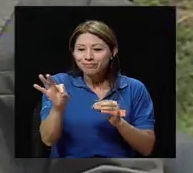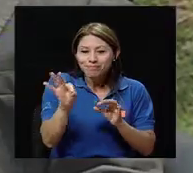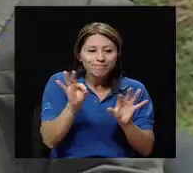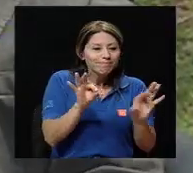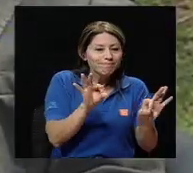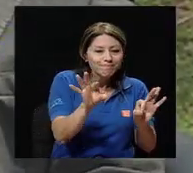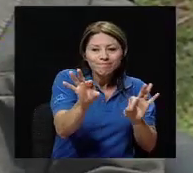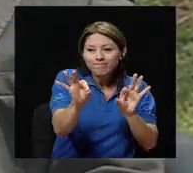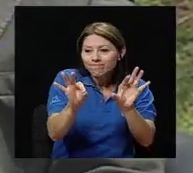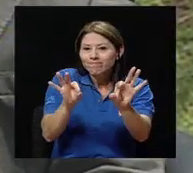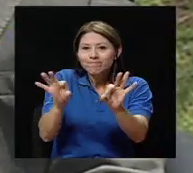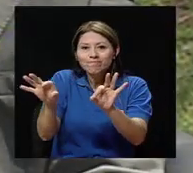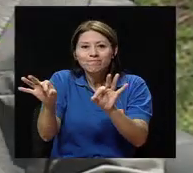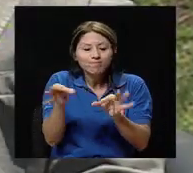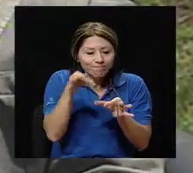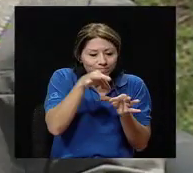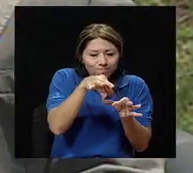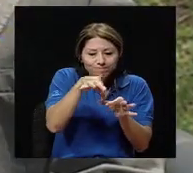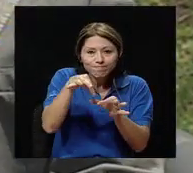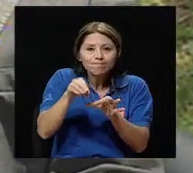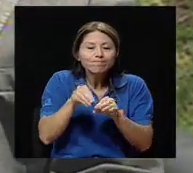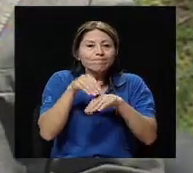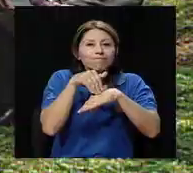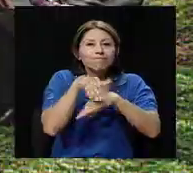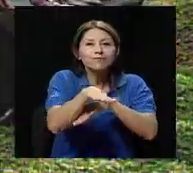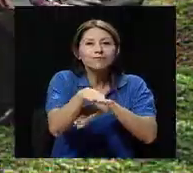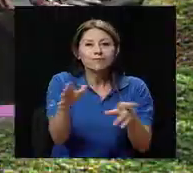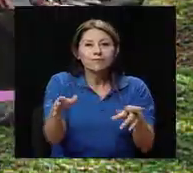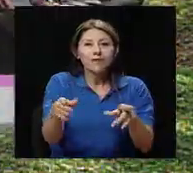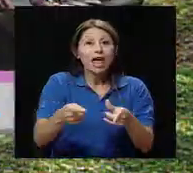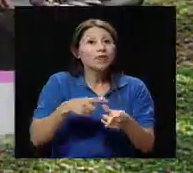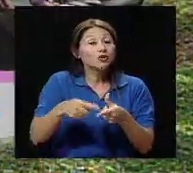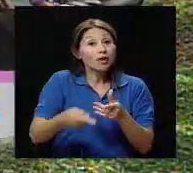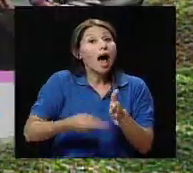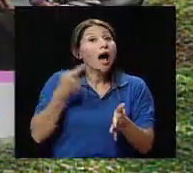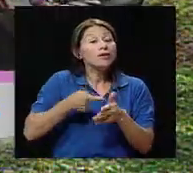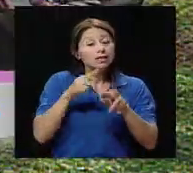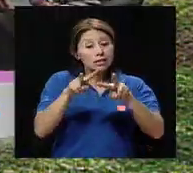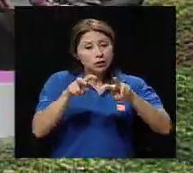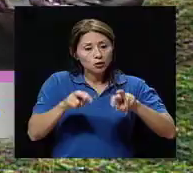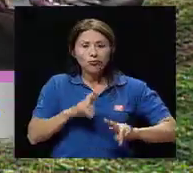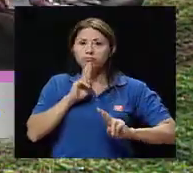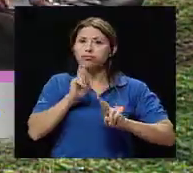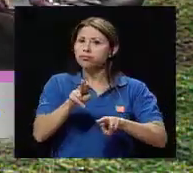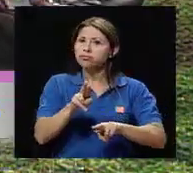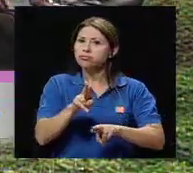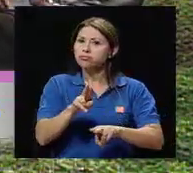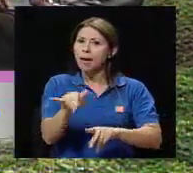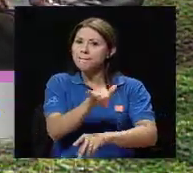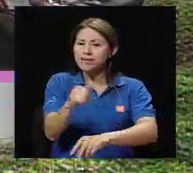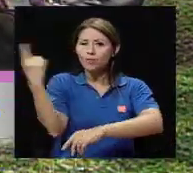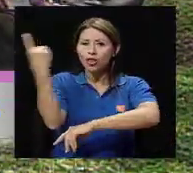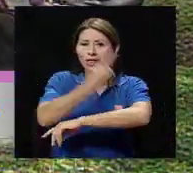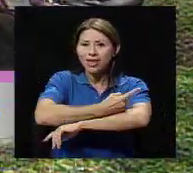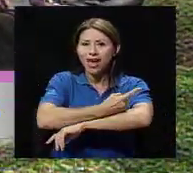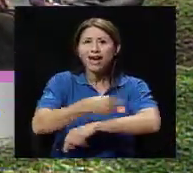con base en eso el reporte está prácticamente a veces el mismo día. Uh-huh. Entonces, y además se le avisa por teléfono. Uh-huh. Es de lo